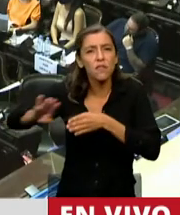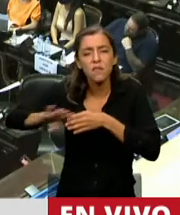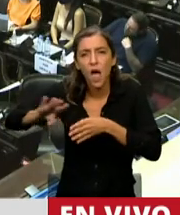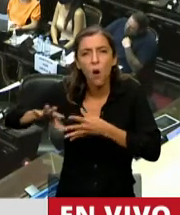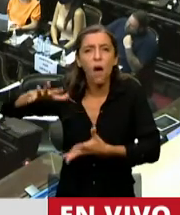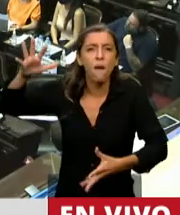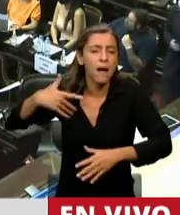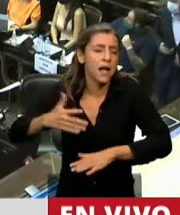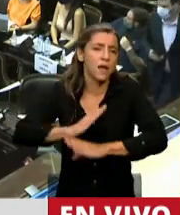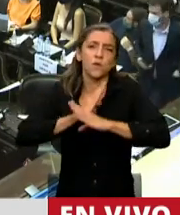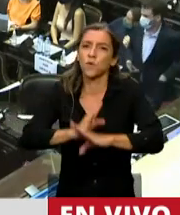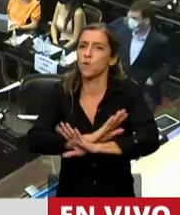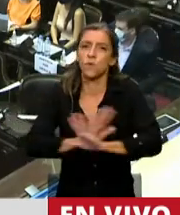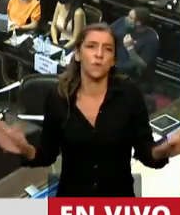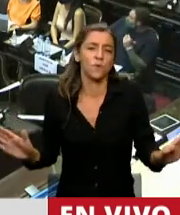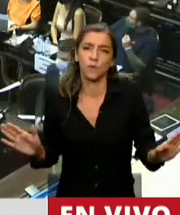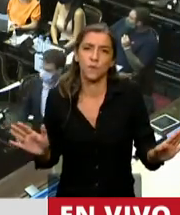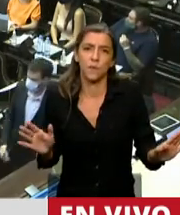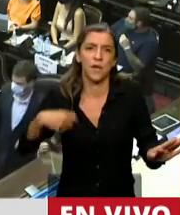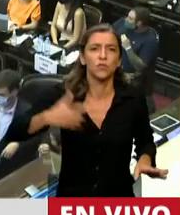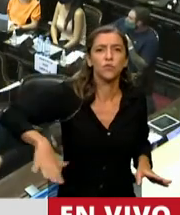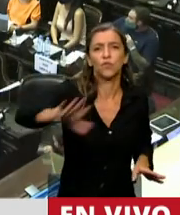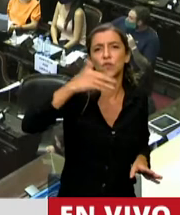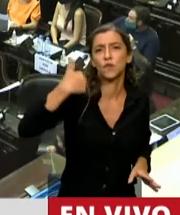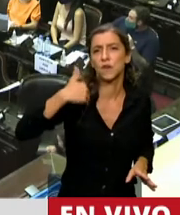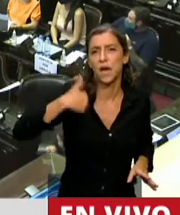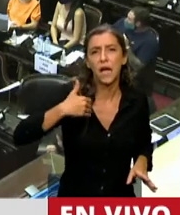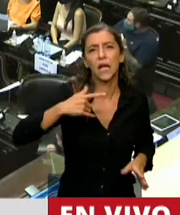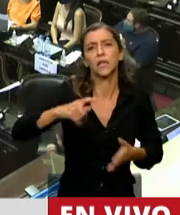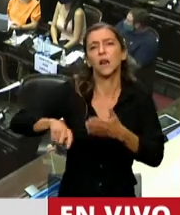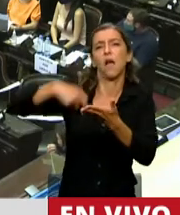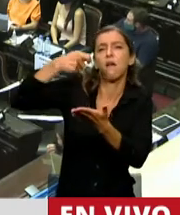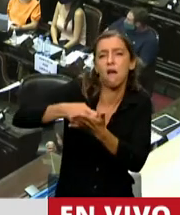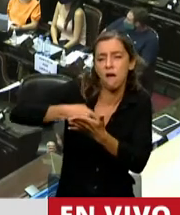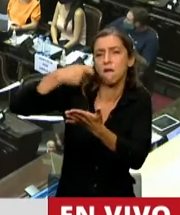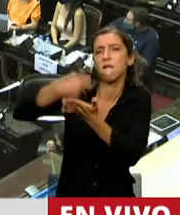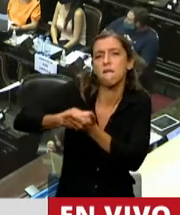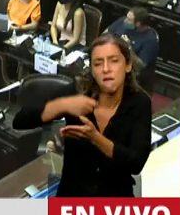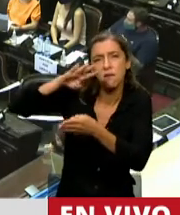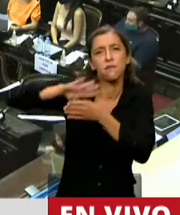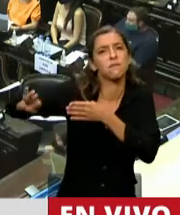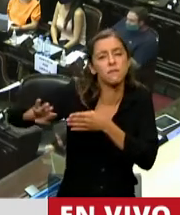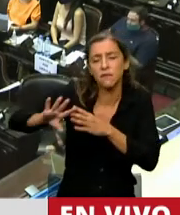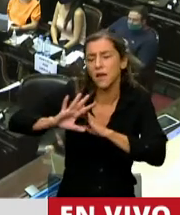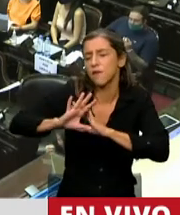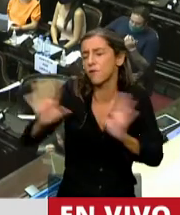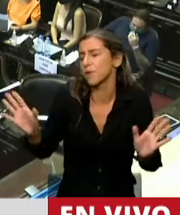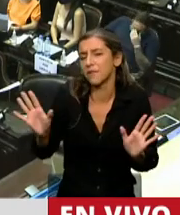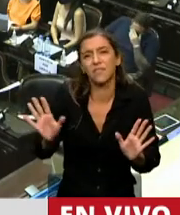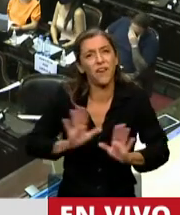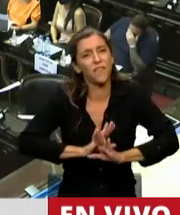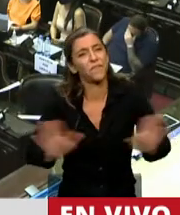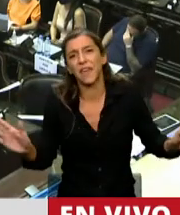tener que someter a nuestro pueblo argentino a tener que pagar una deuda que ha sido contraída